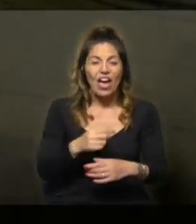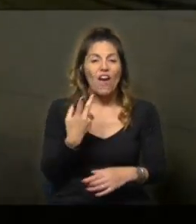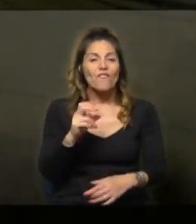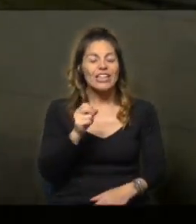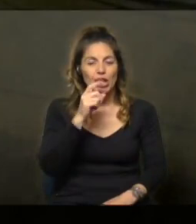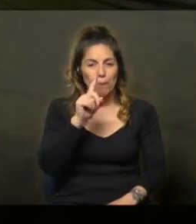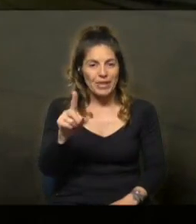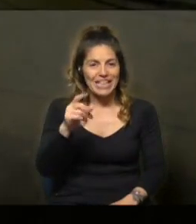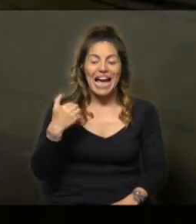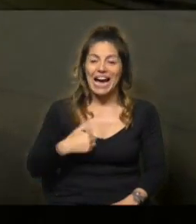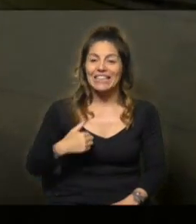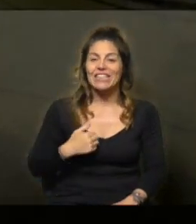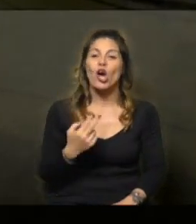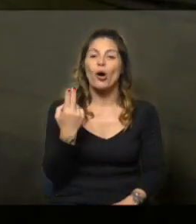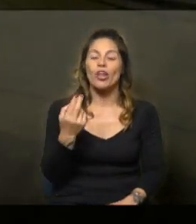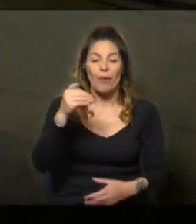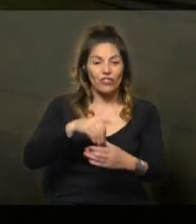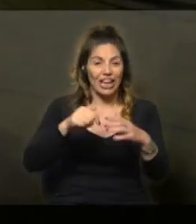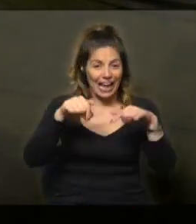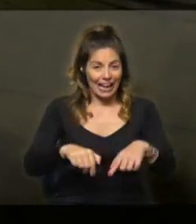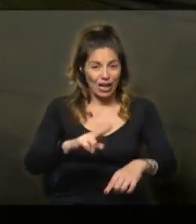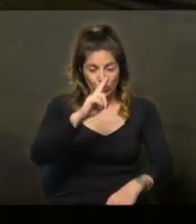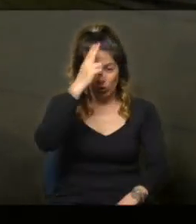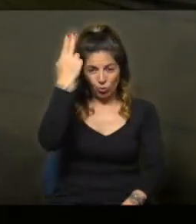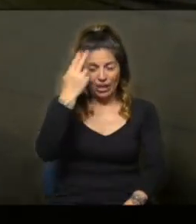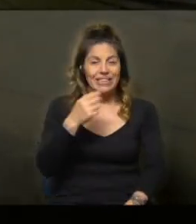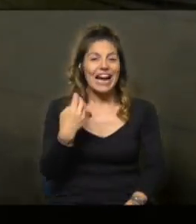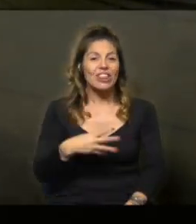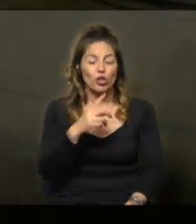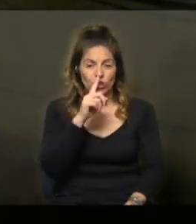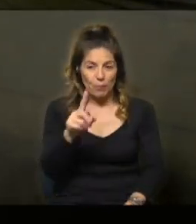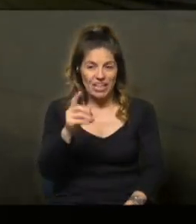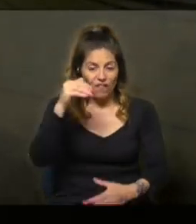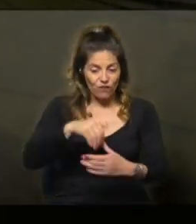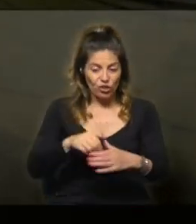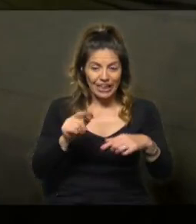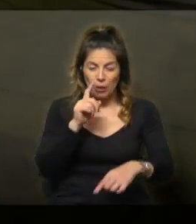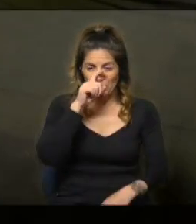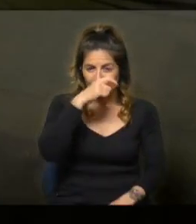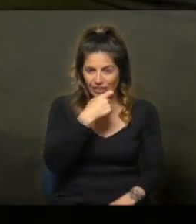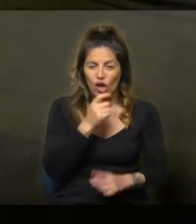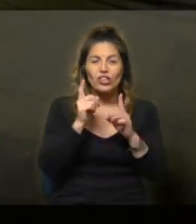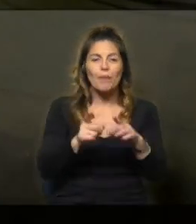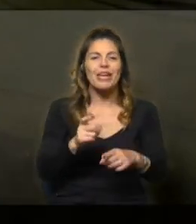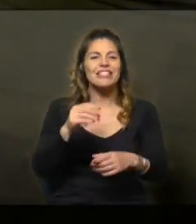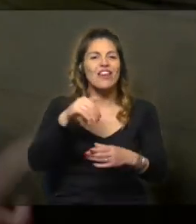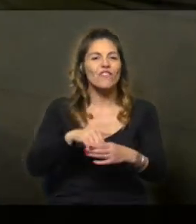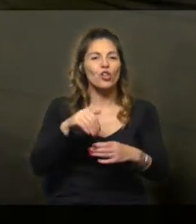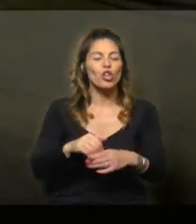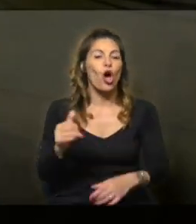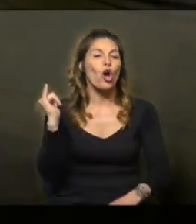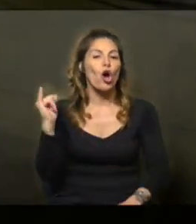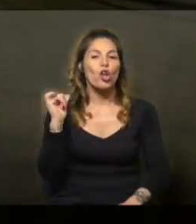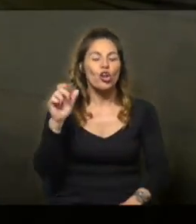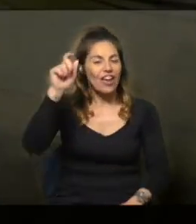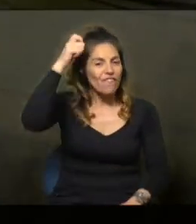argentinos están autorizados para votar aquí en nuestro territorio Nacional de los cuales 14,000 votan aquí en Montevideo también se votó en colonia en fra eventos la